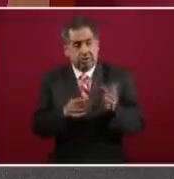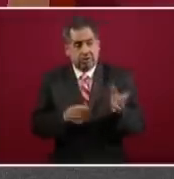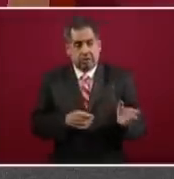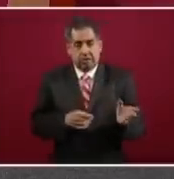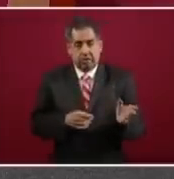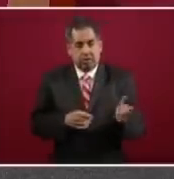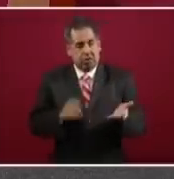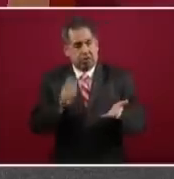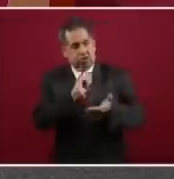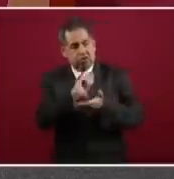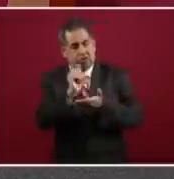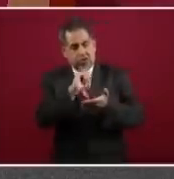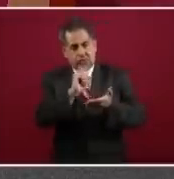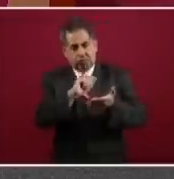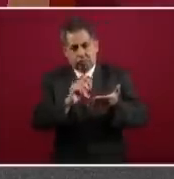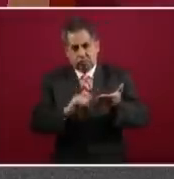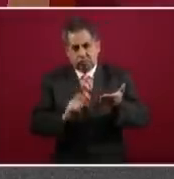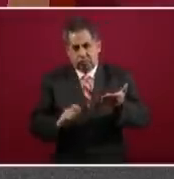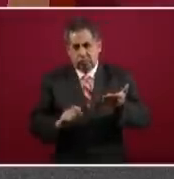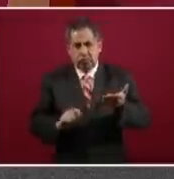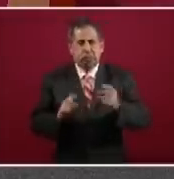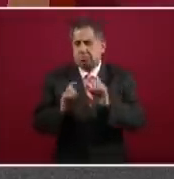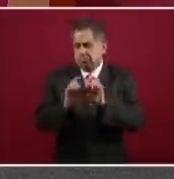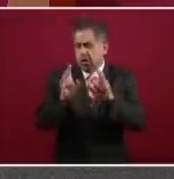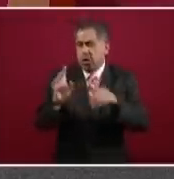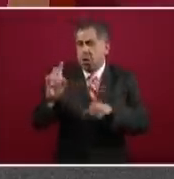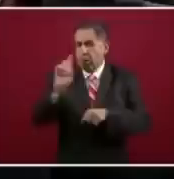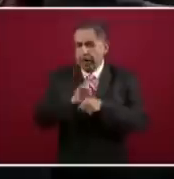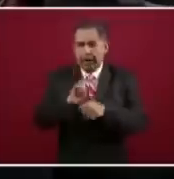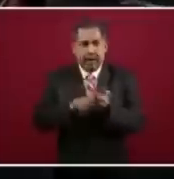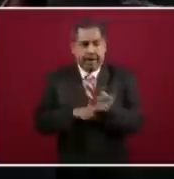sus textos y en una ocasión